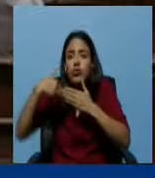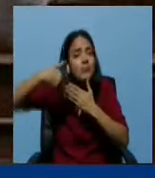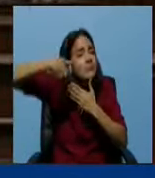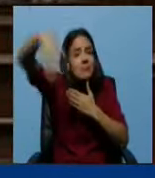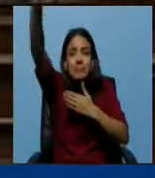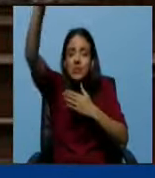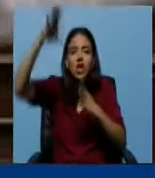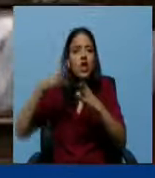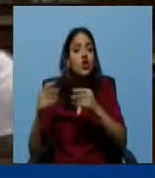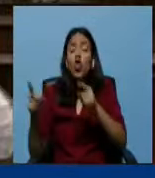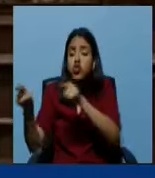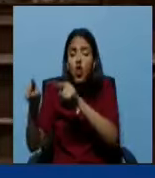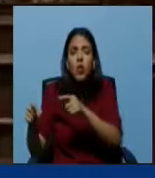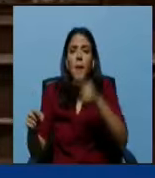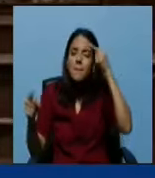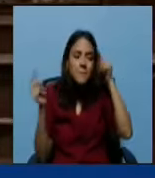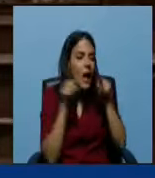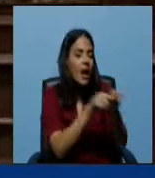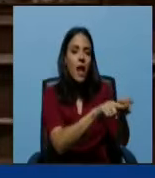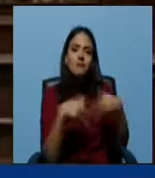vos veis, eso es tuyo.